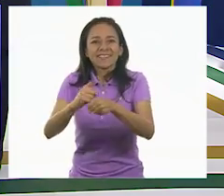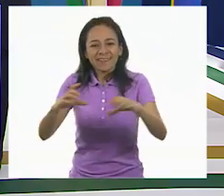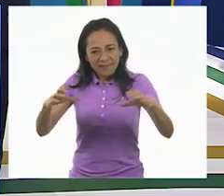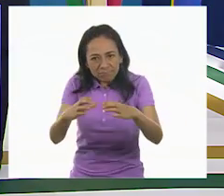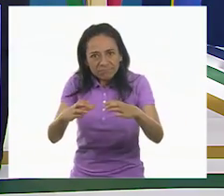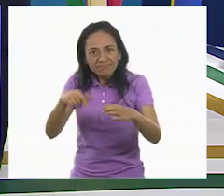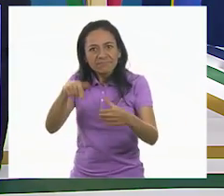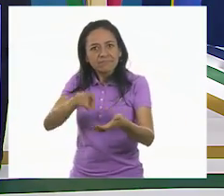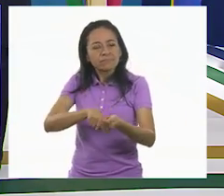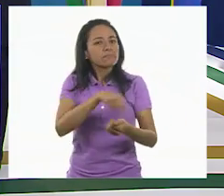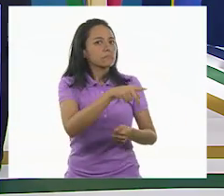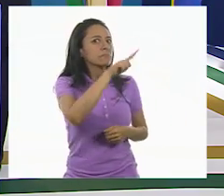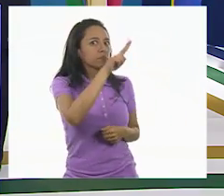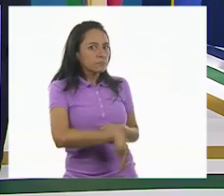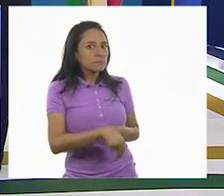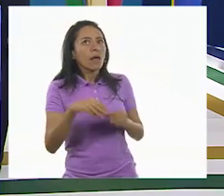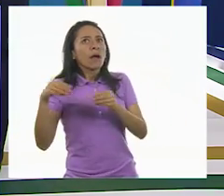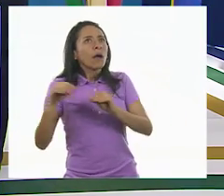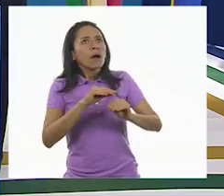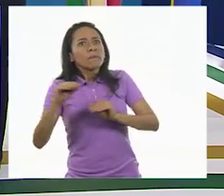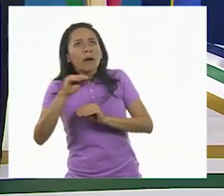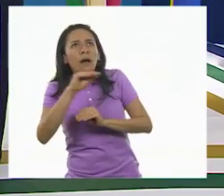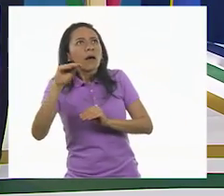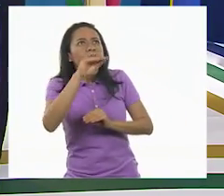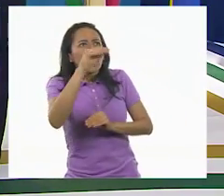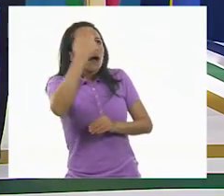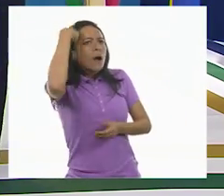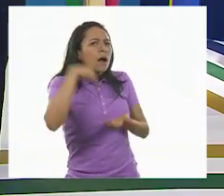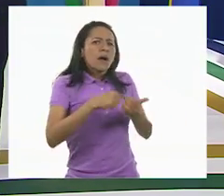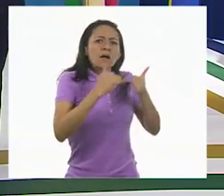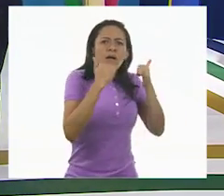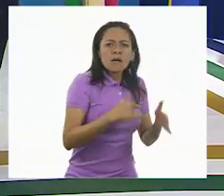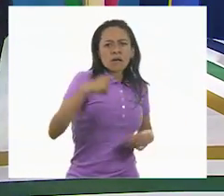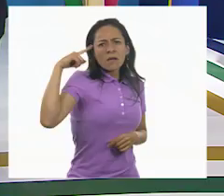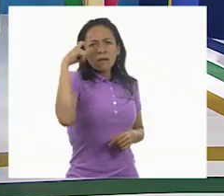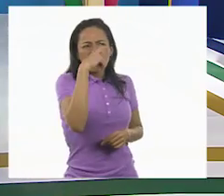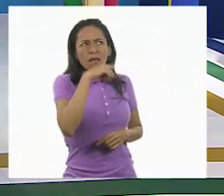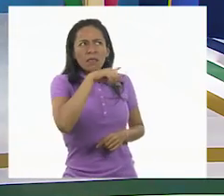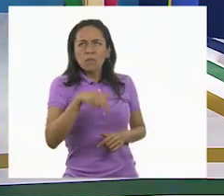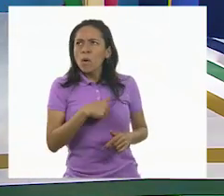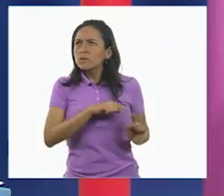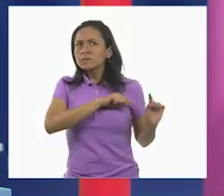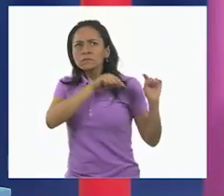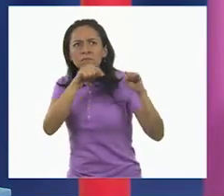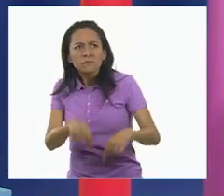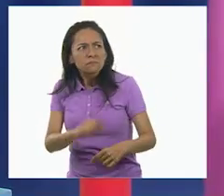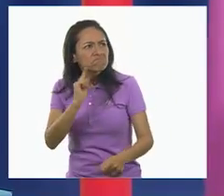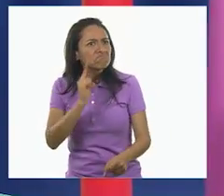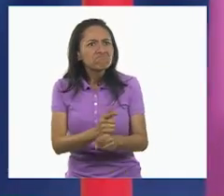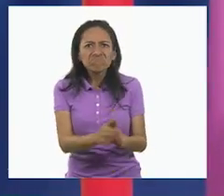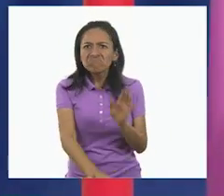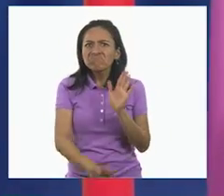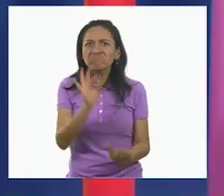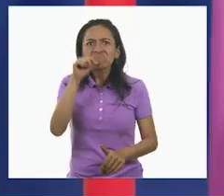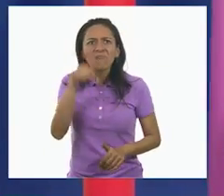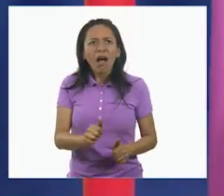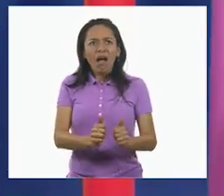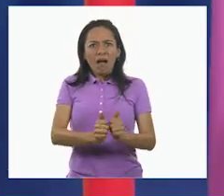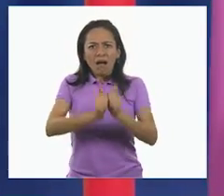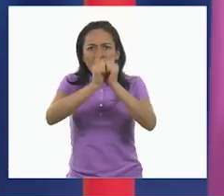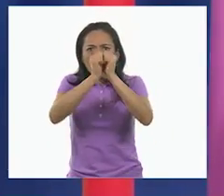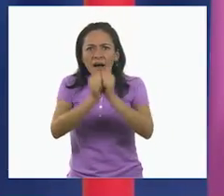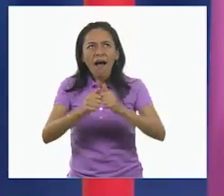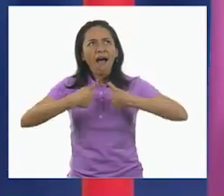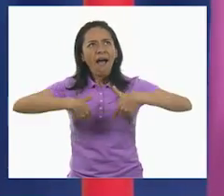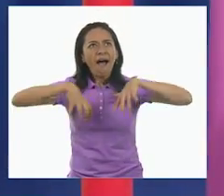dijeron, aquí. Así es. ¿No? Así es. De aquí somos. Muy bien, pues yo creo que ya es el momento de que establezcamos el